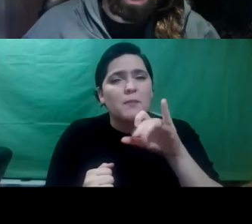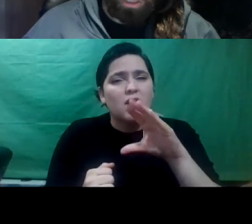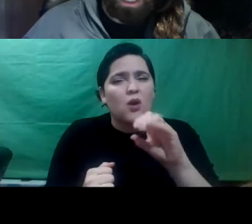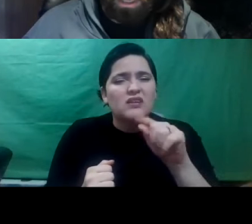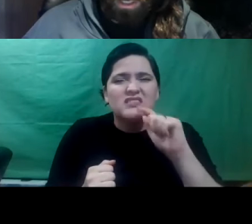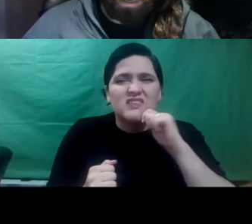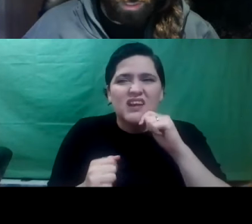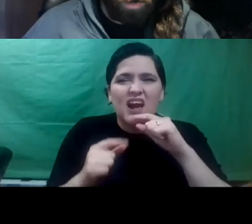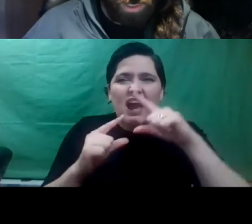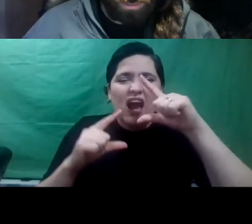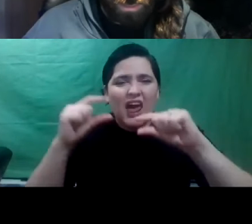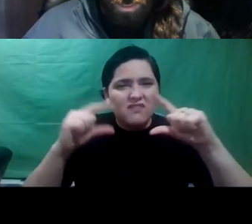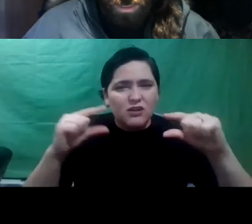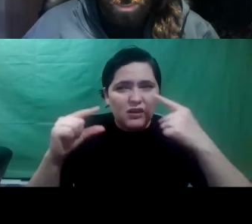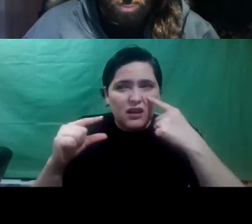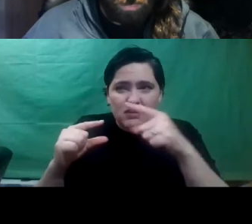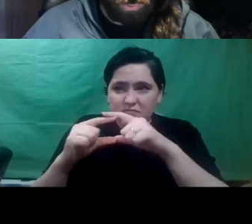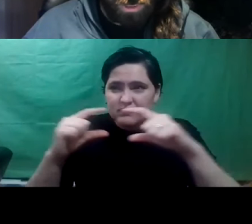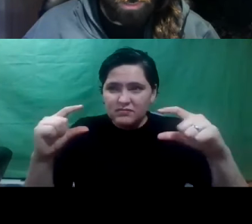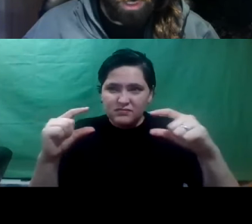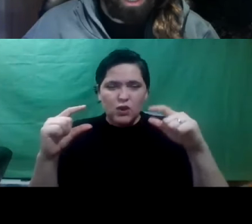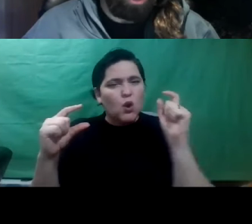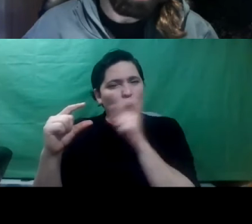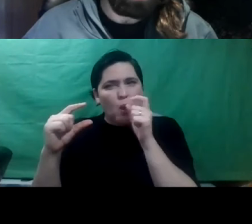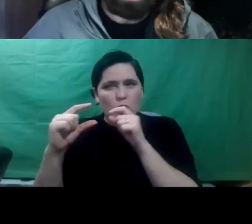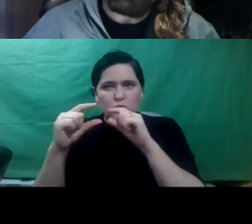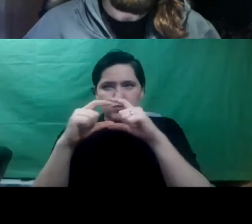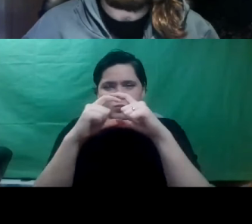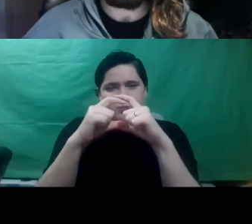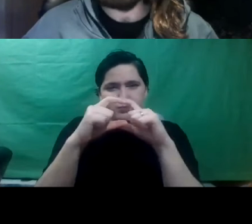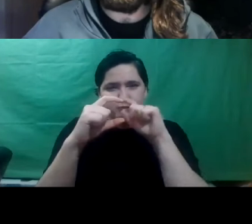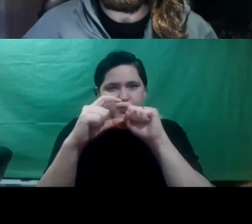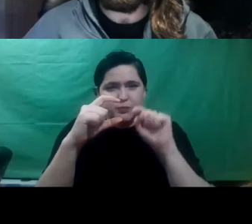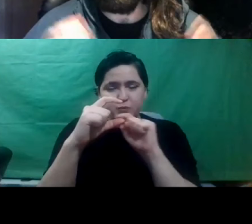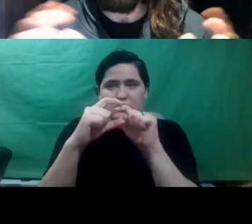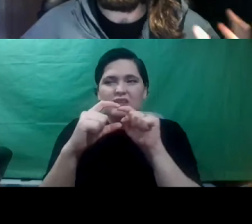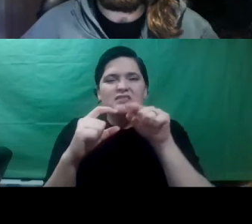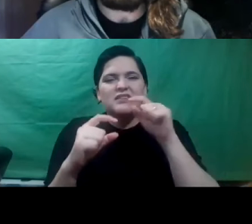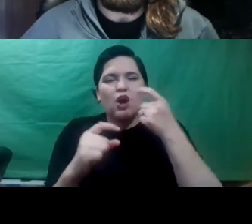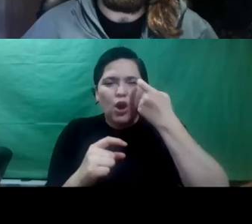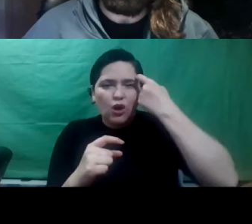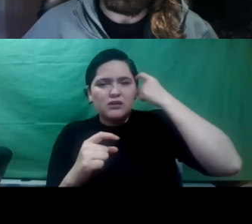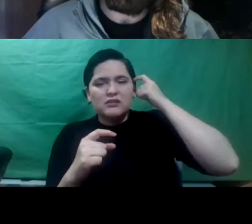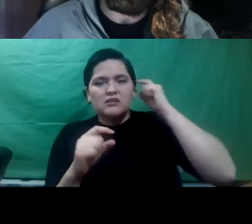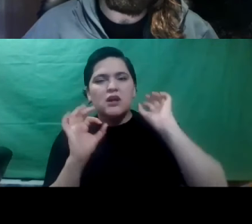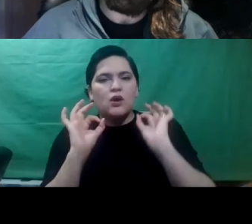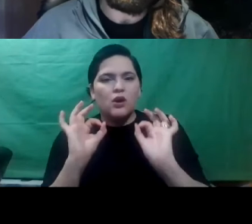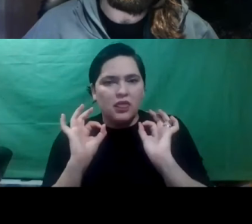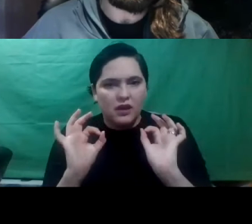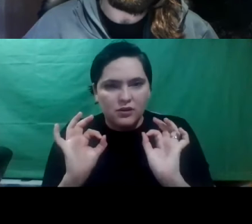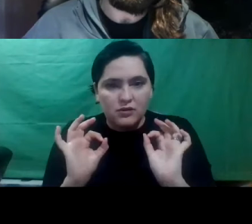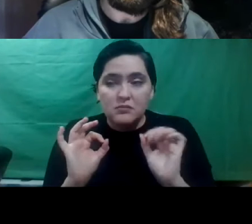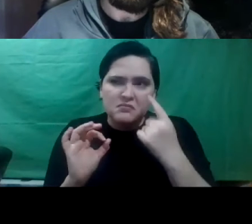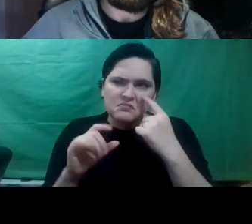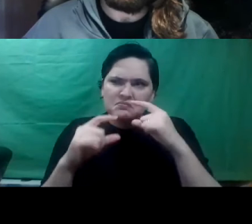manera una zona crítica que está envuelta entre estas líneas rojas punteadas, donde está la conciencia, el estado de conciencia ordinario. Y dentro de este estado de